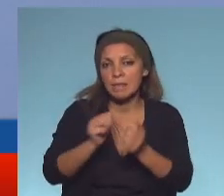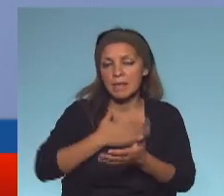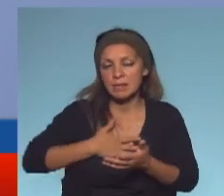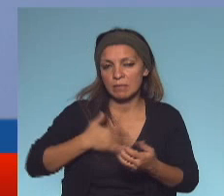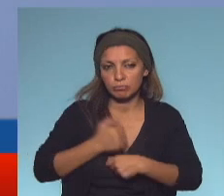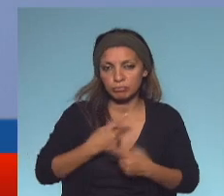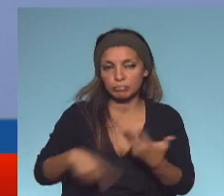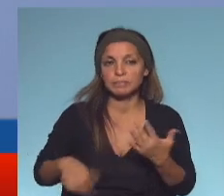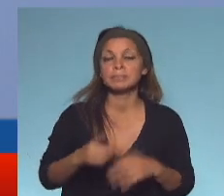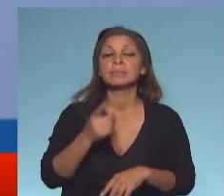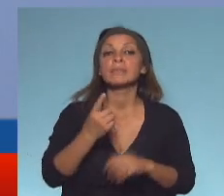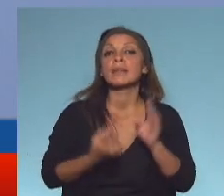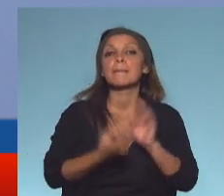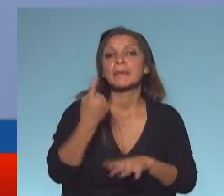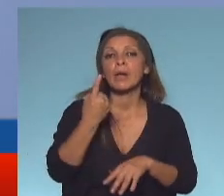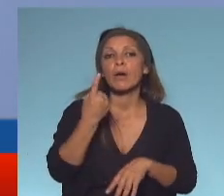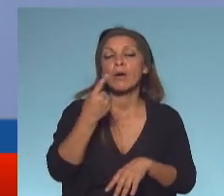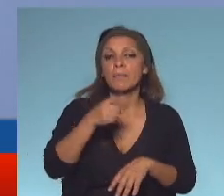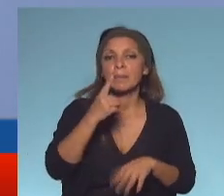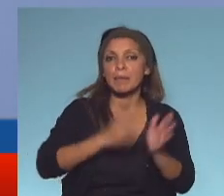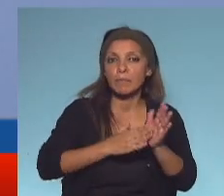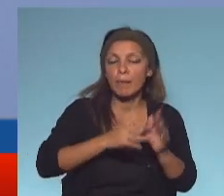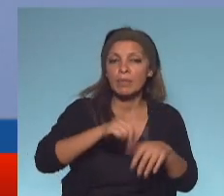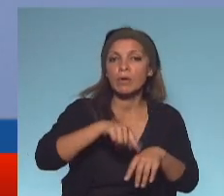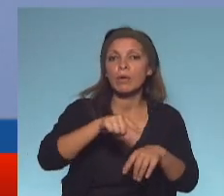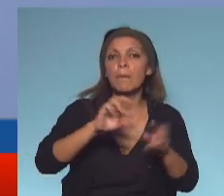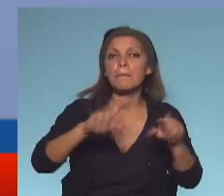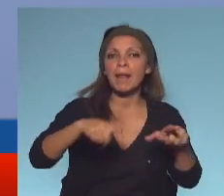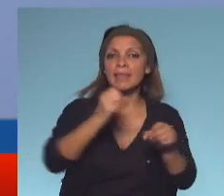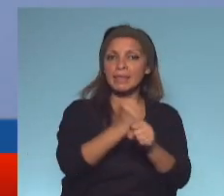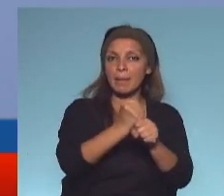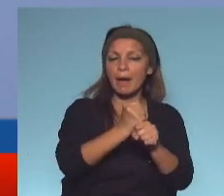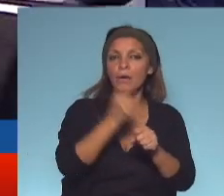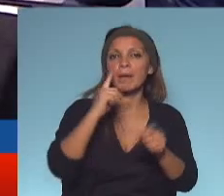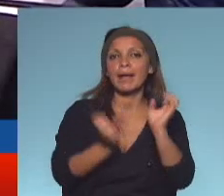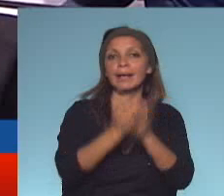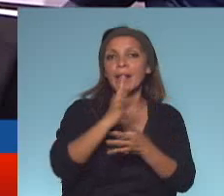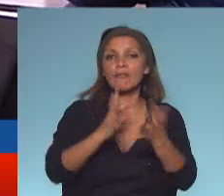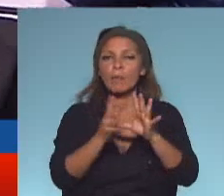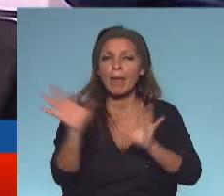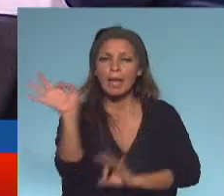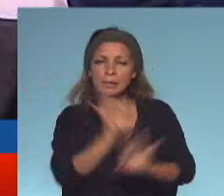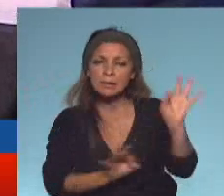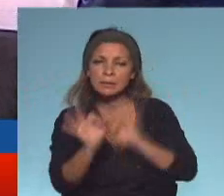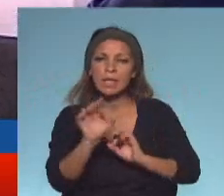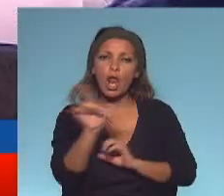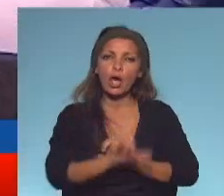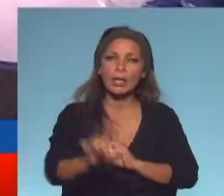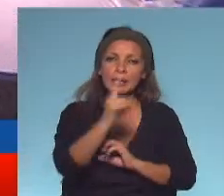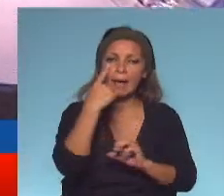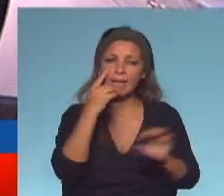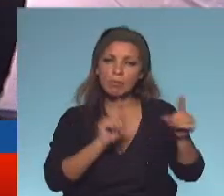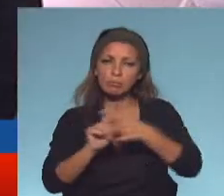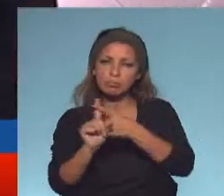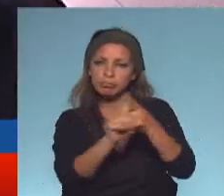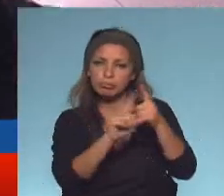En primera instancia, este es un esquema de trabajo para tener las condiciones de logística acordes, y luego se buscará también